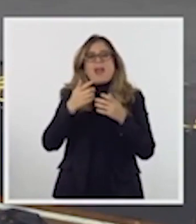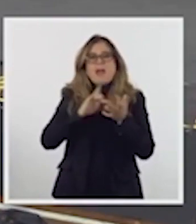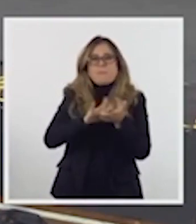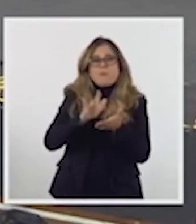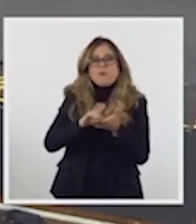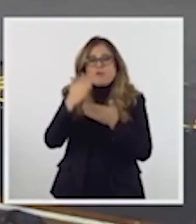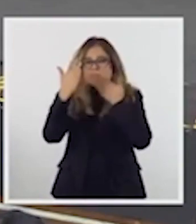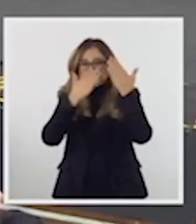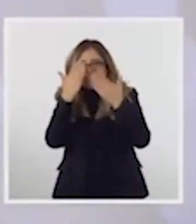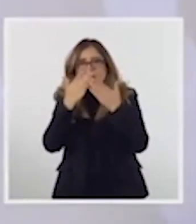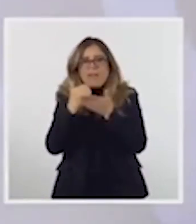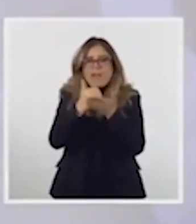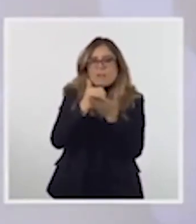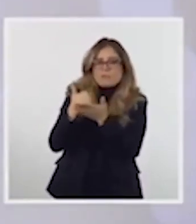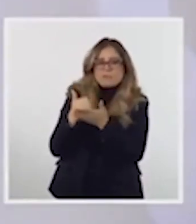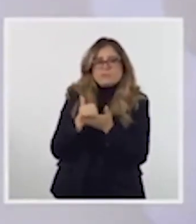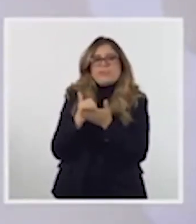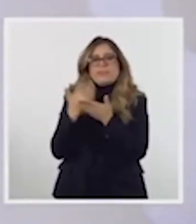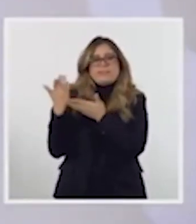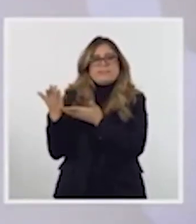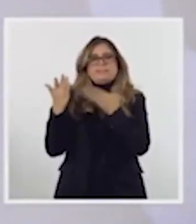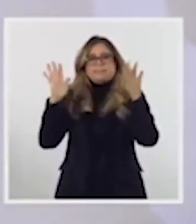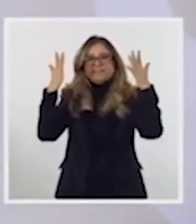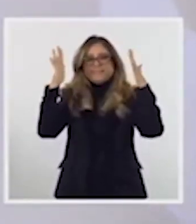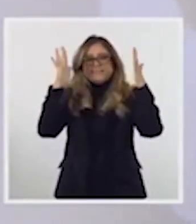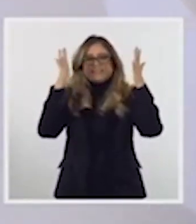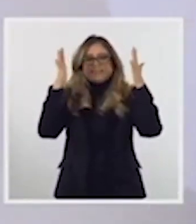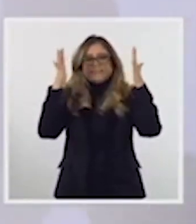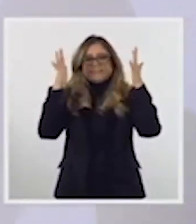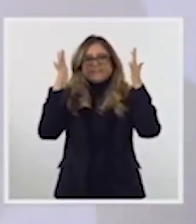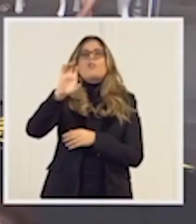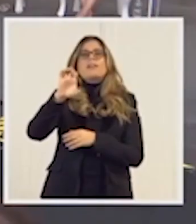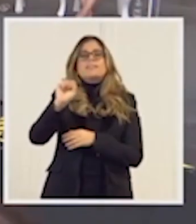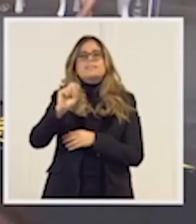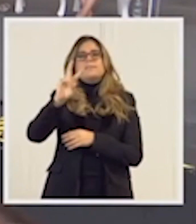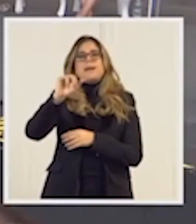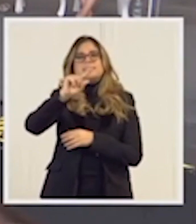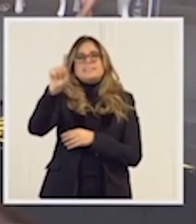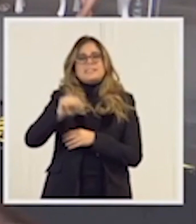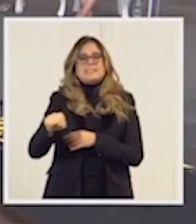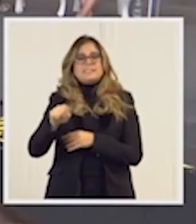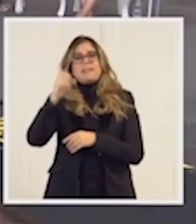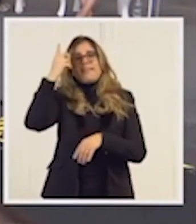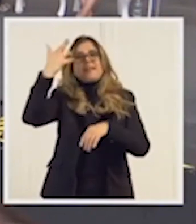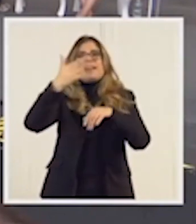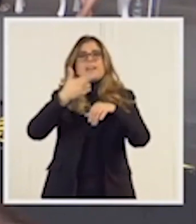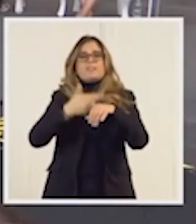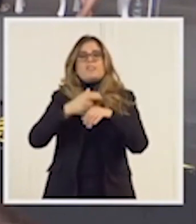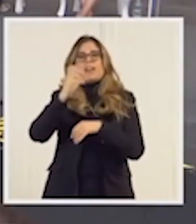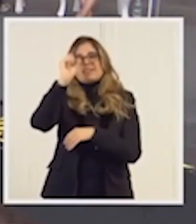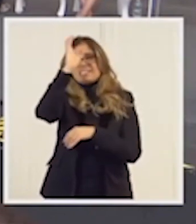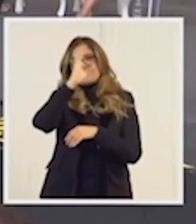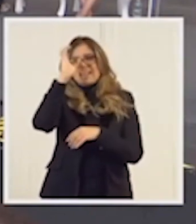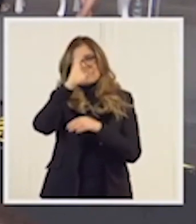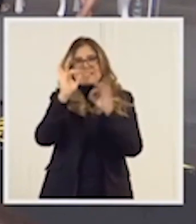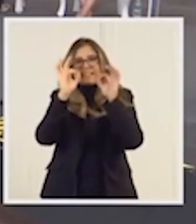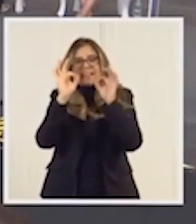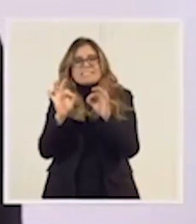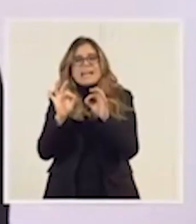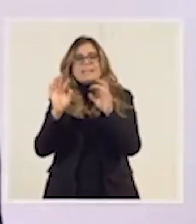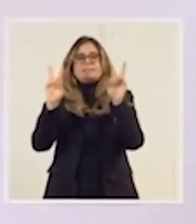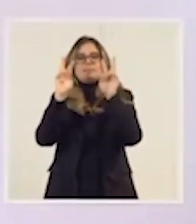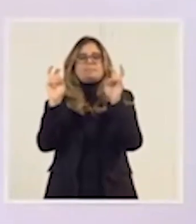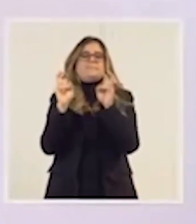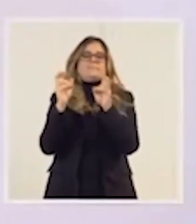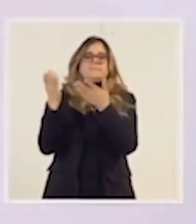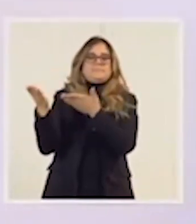González Salazar, directora de Asuntos Escolares y Apoyo a Estudiantes. Dolores Alejandra Vázquez Carvajal, directora de la